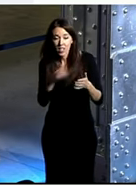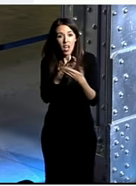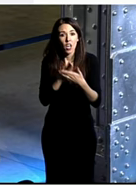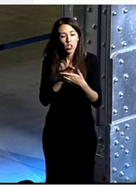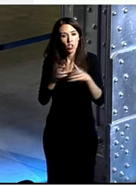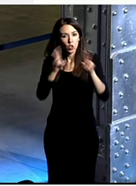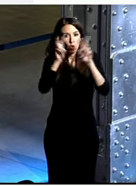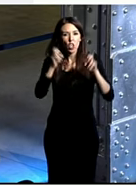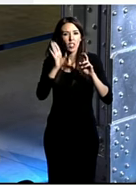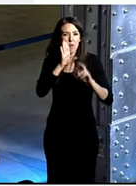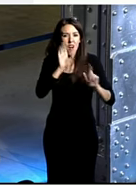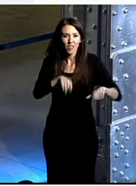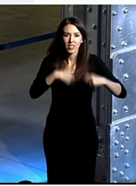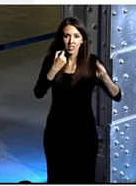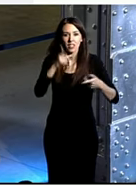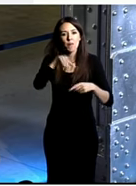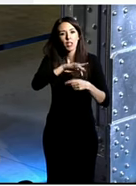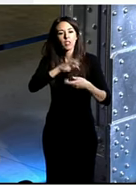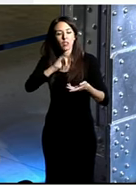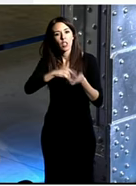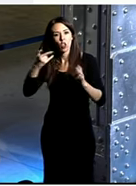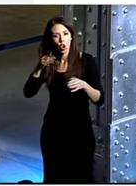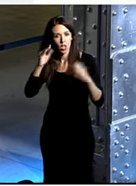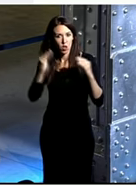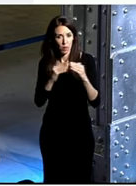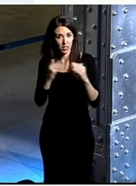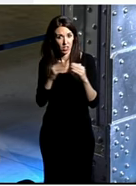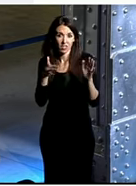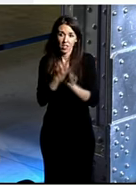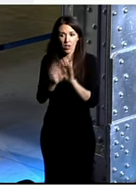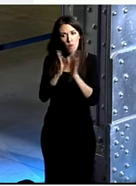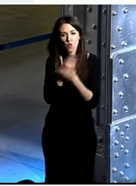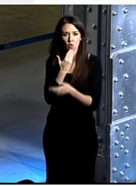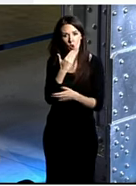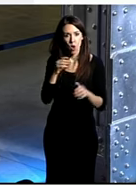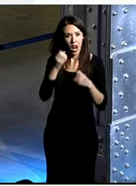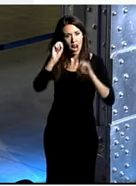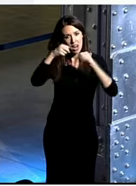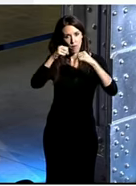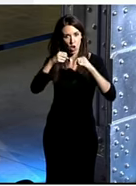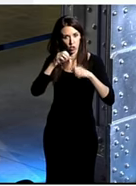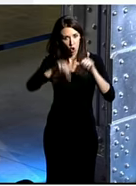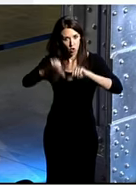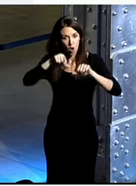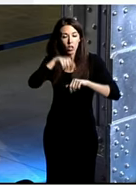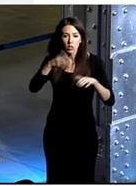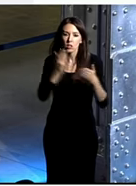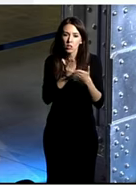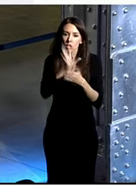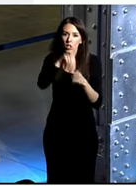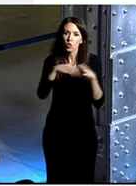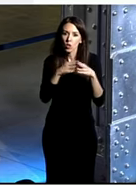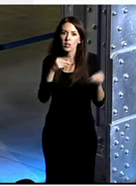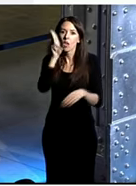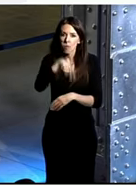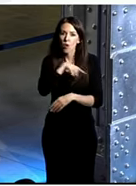acerca de los desperdicios y tecnología doméstica. Cómo usar el mundo como un laboratorio. Eso se estudia en esa universidad.